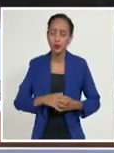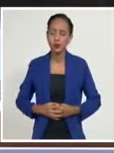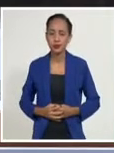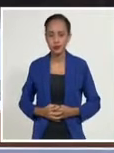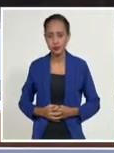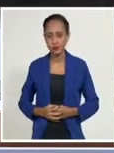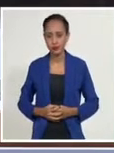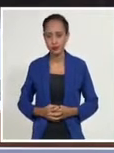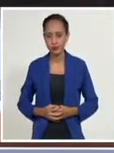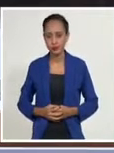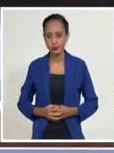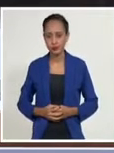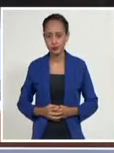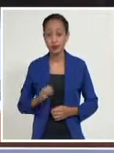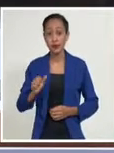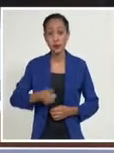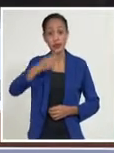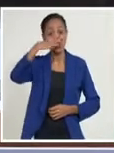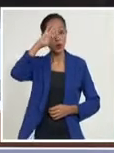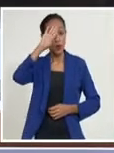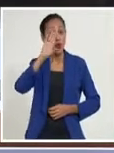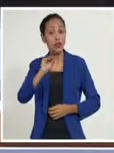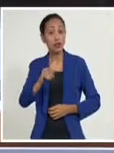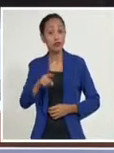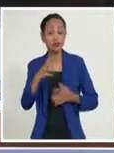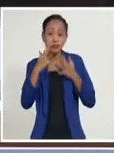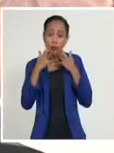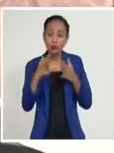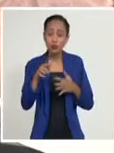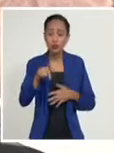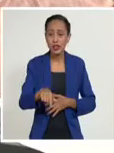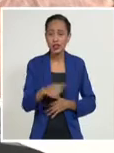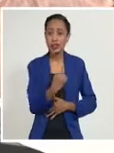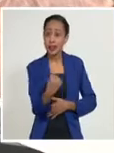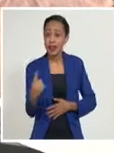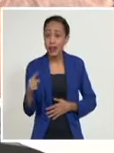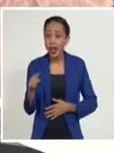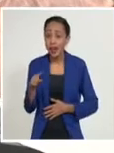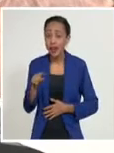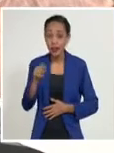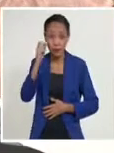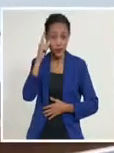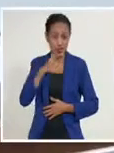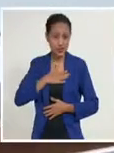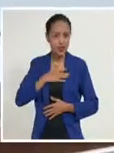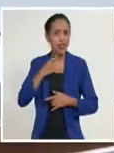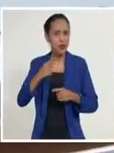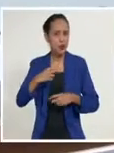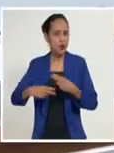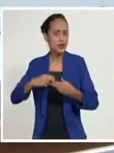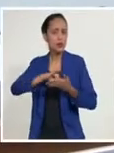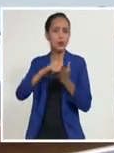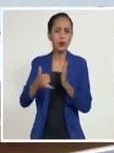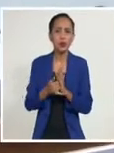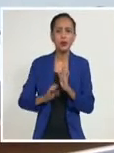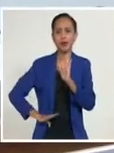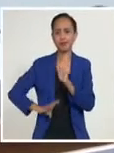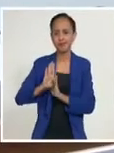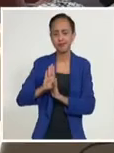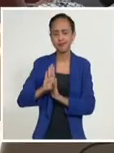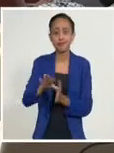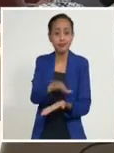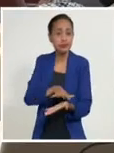del sur díaz canel se refirió a la necesidad de involucrar cada una de estas experiencias en proyectos de desarrollo local